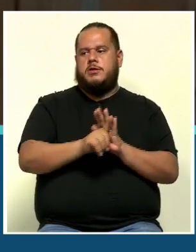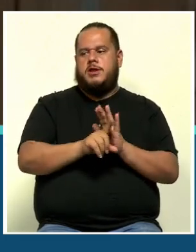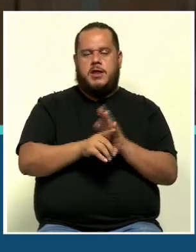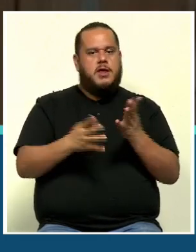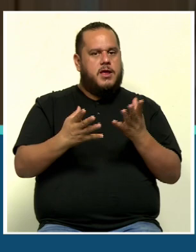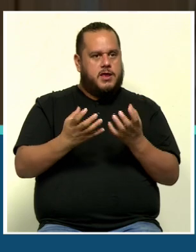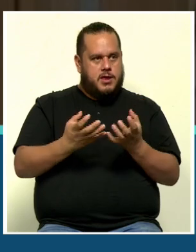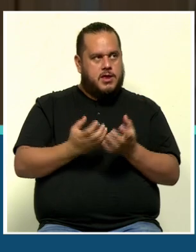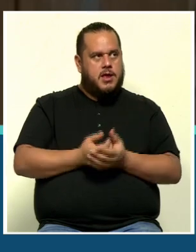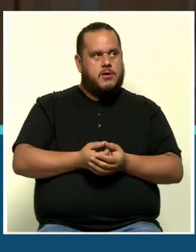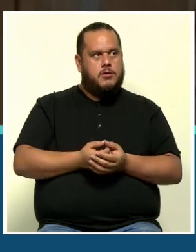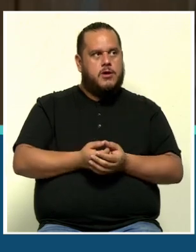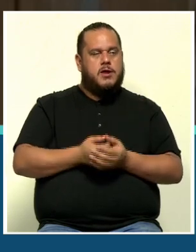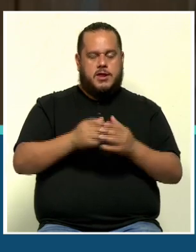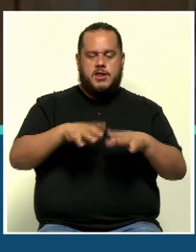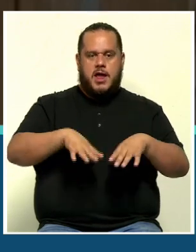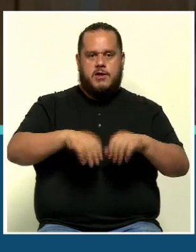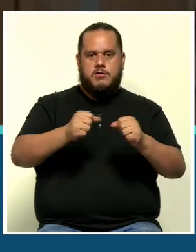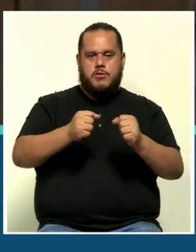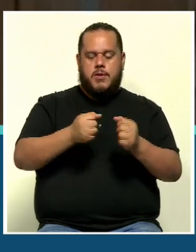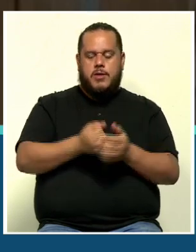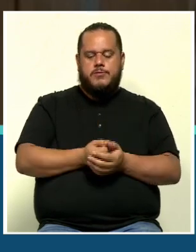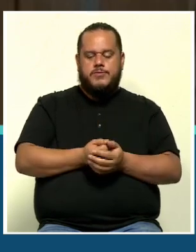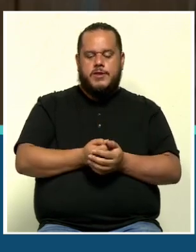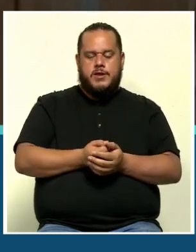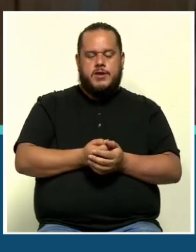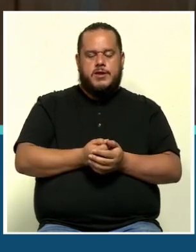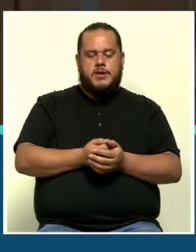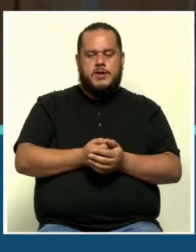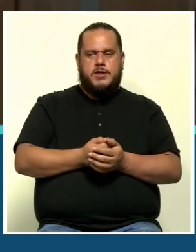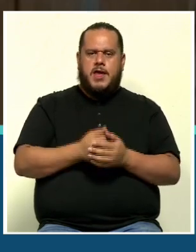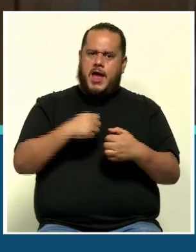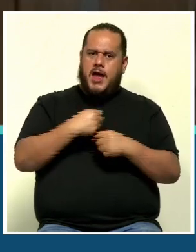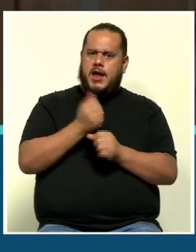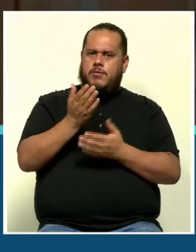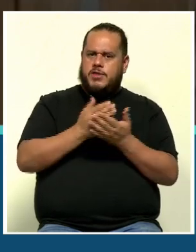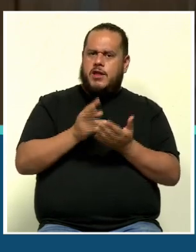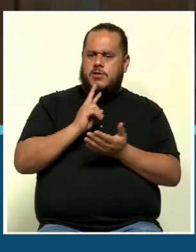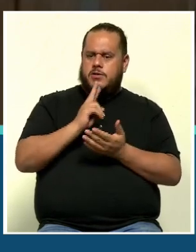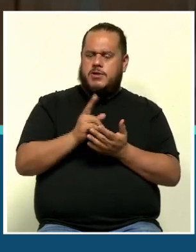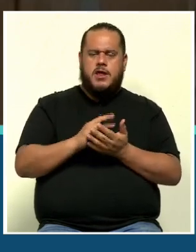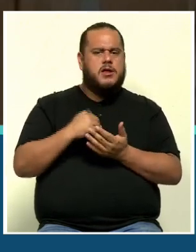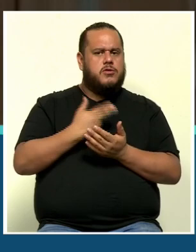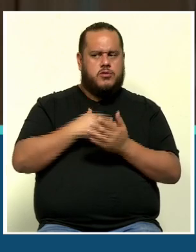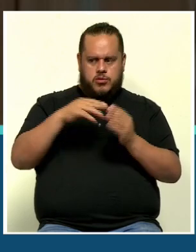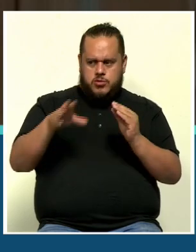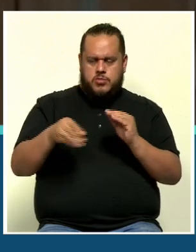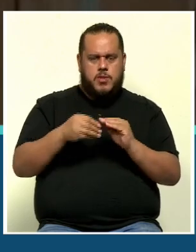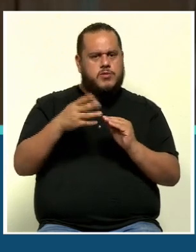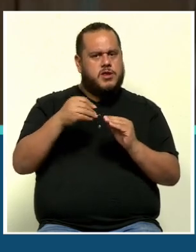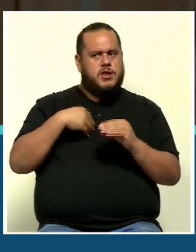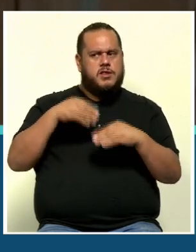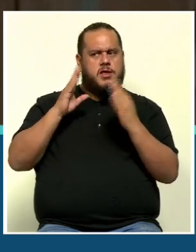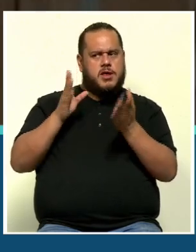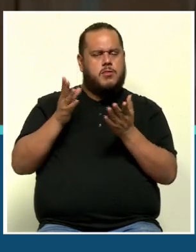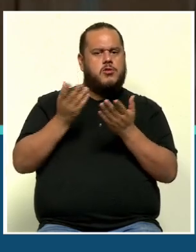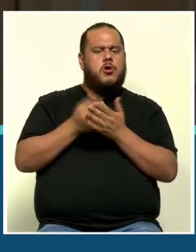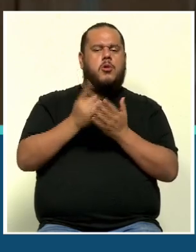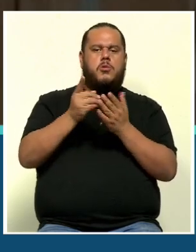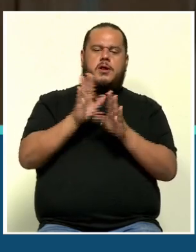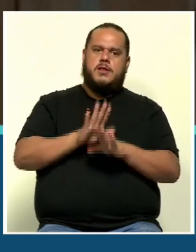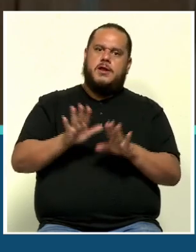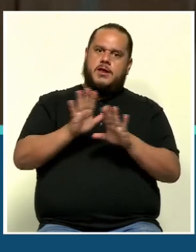quiero que sea retomado, que hagamos algo, de verdad, que nos unamos y dejemos un alivio en el bolsillo de